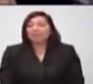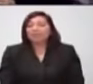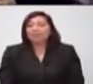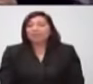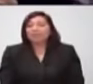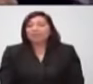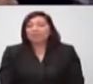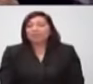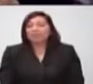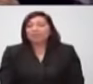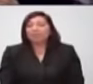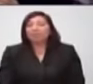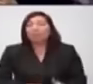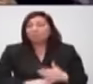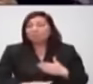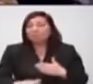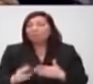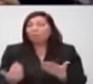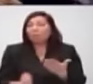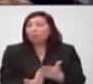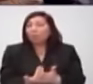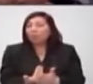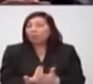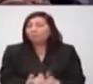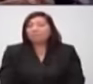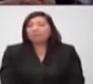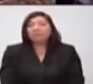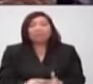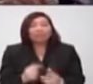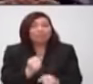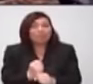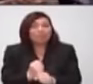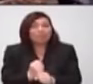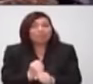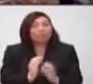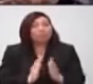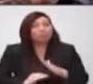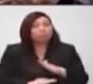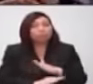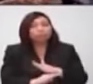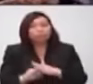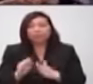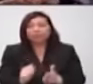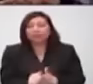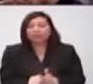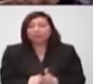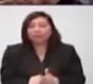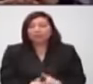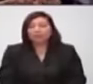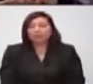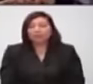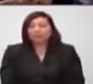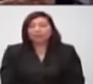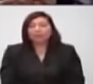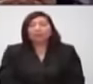avenida Pista Nueva. Estamos próximos a iniciar ejecución de obra de un viaducto que va a ir desde la